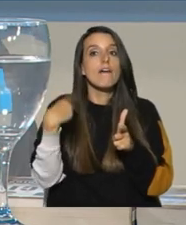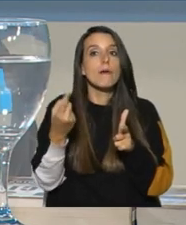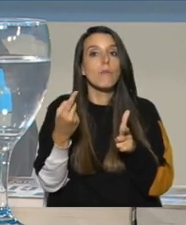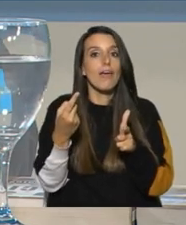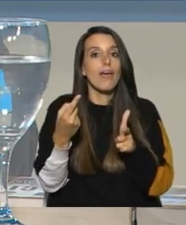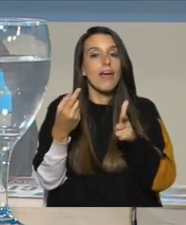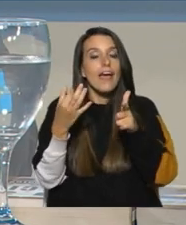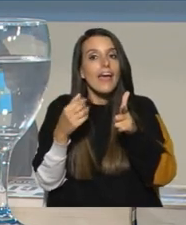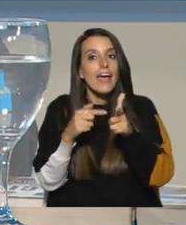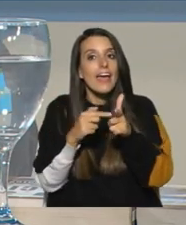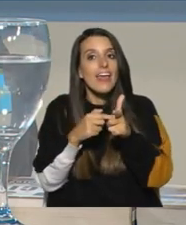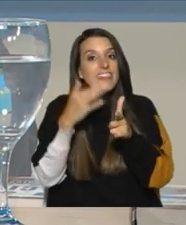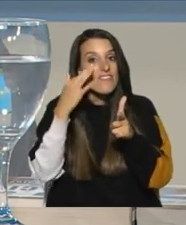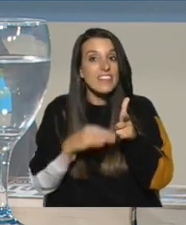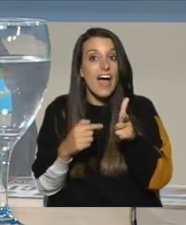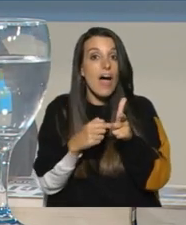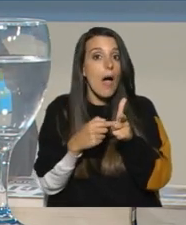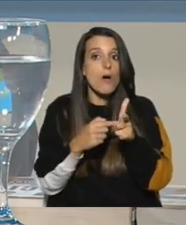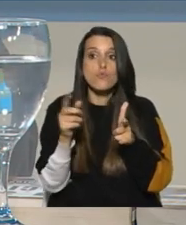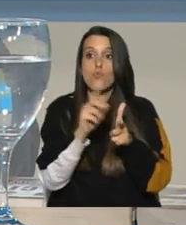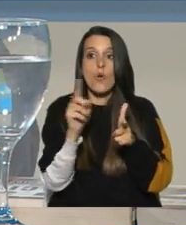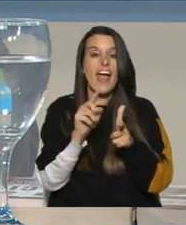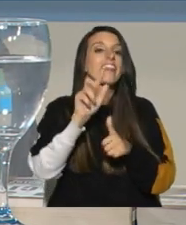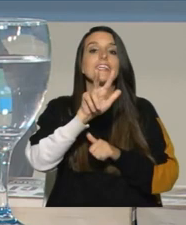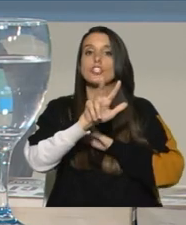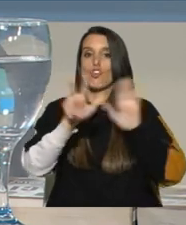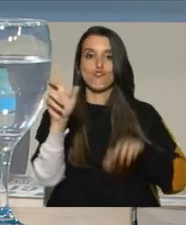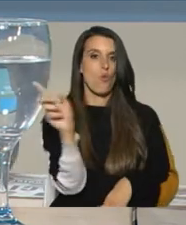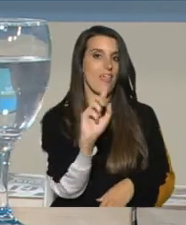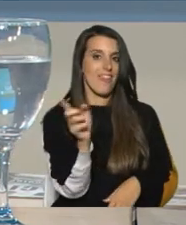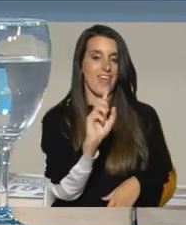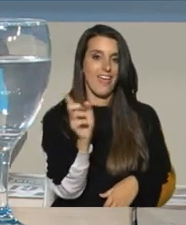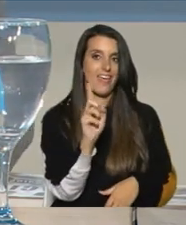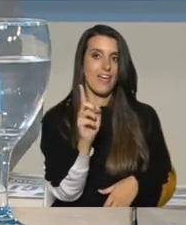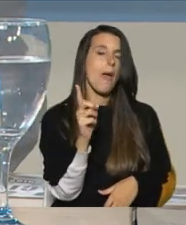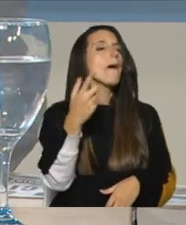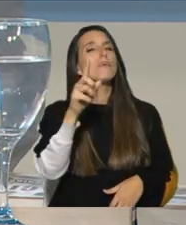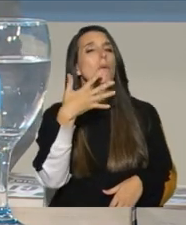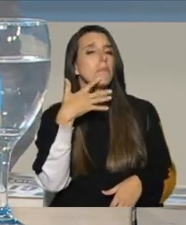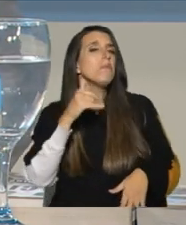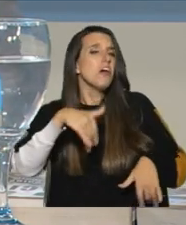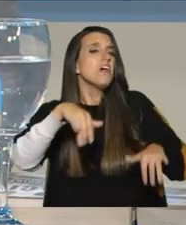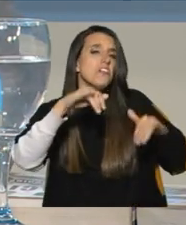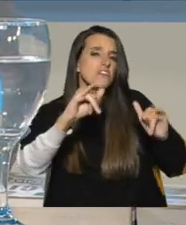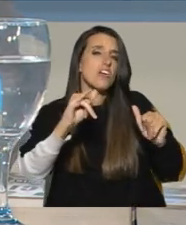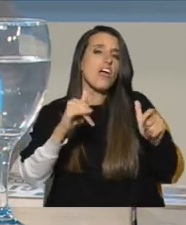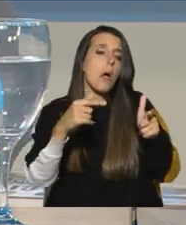2 años es que realmente esa bala no era 38. Pero aunque lo hubiera sido,